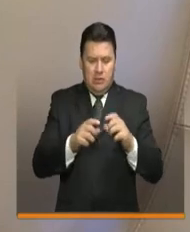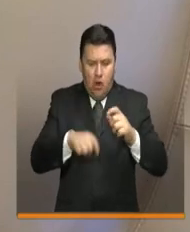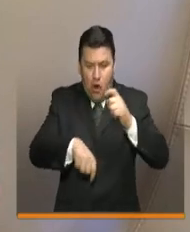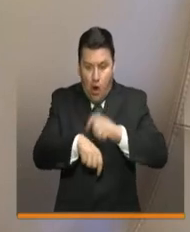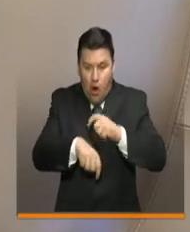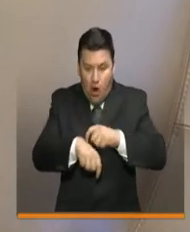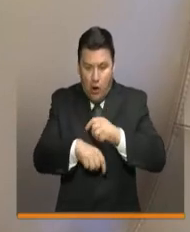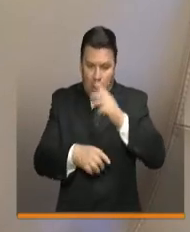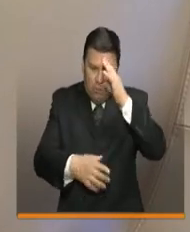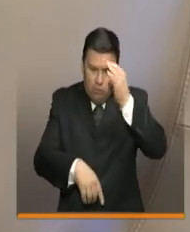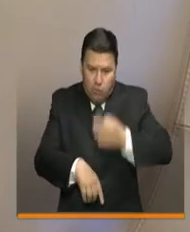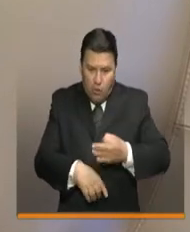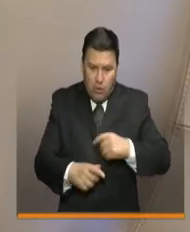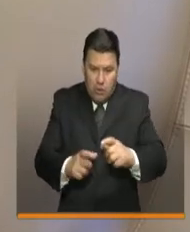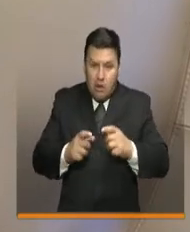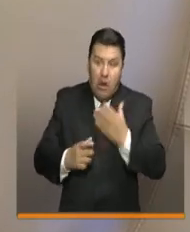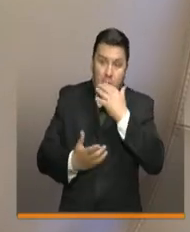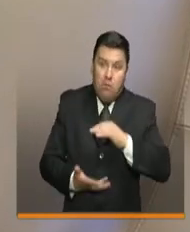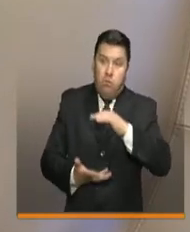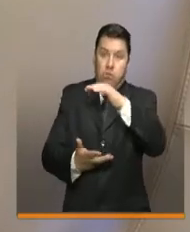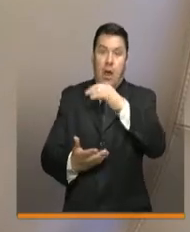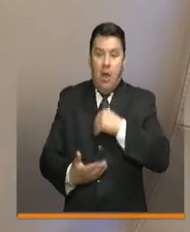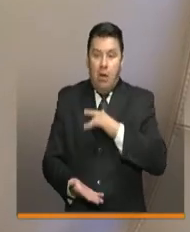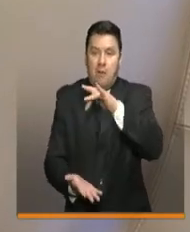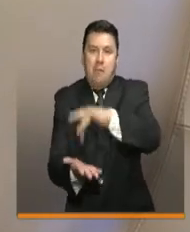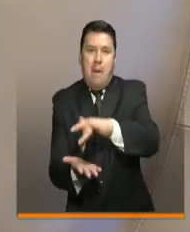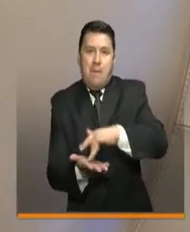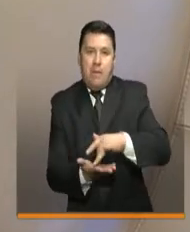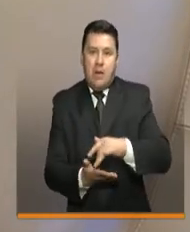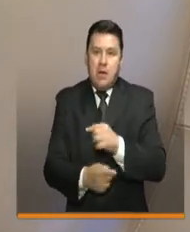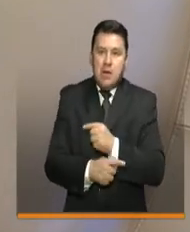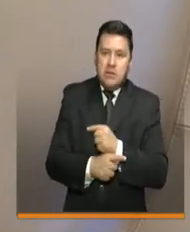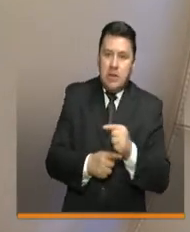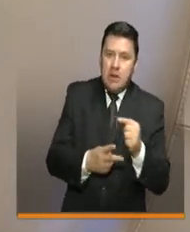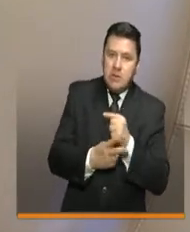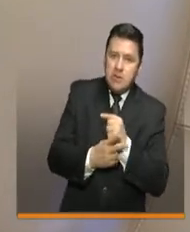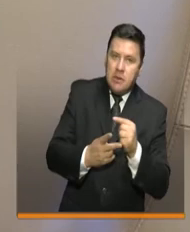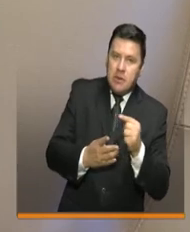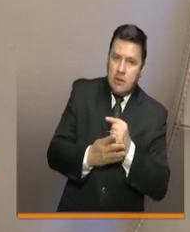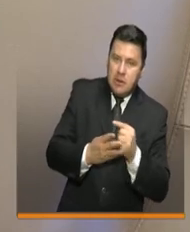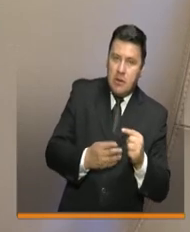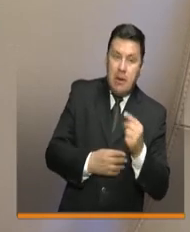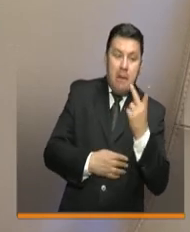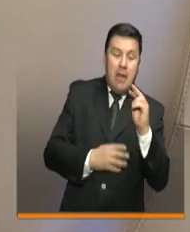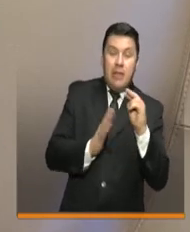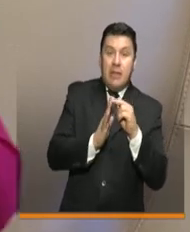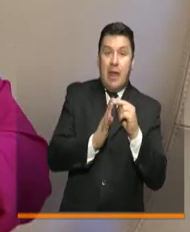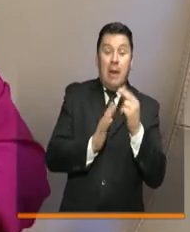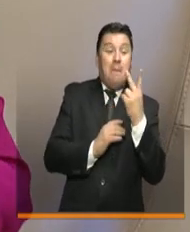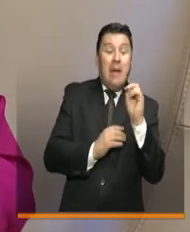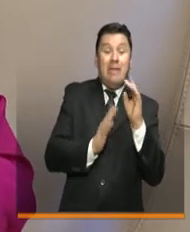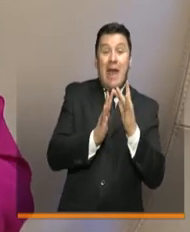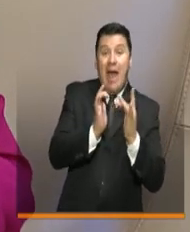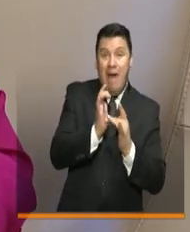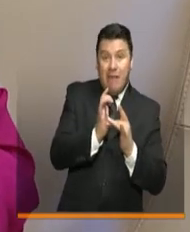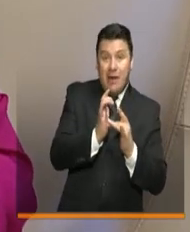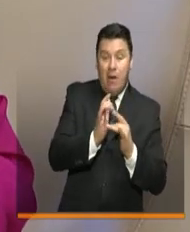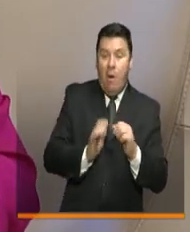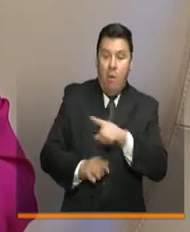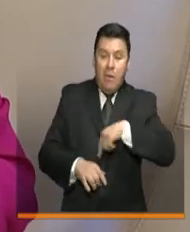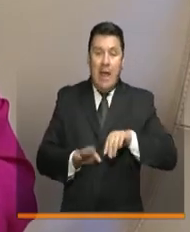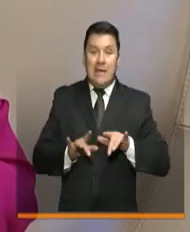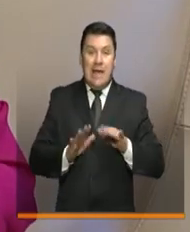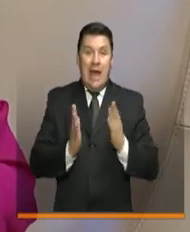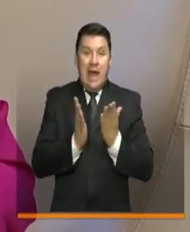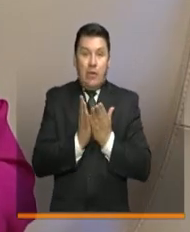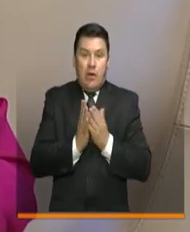hora de entrega de todos estos alimentos que va a ir evolucionando semana a semana, en la semana del 20 de abril ya tendremos todas las secretarías de